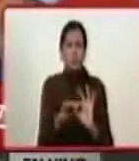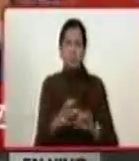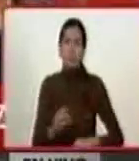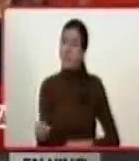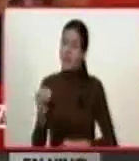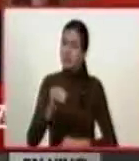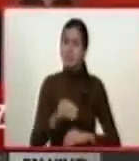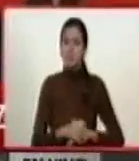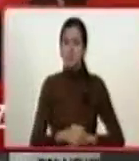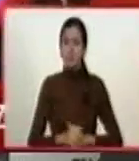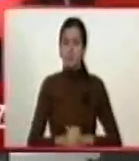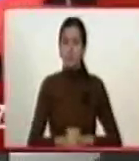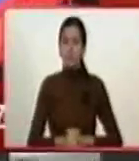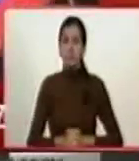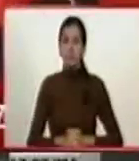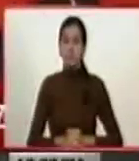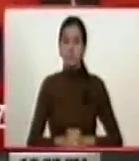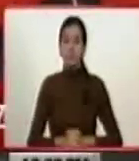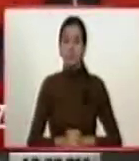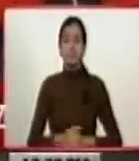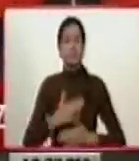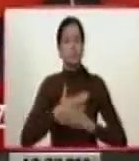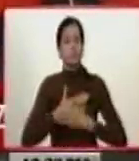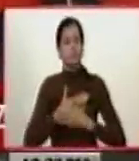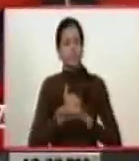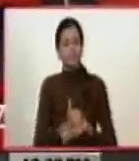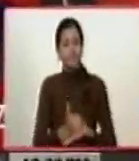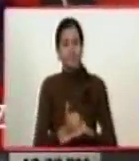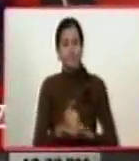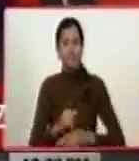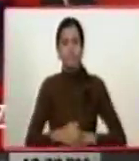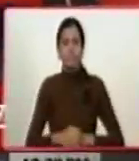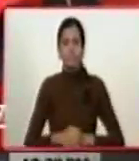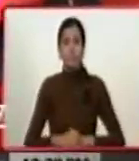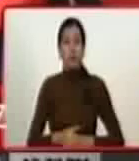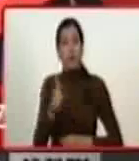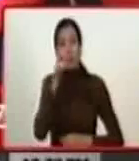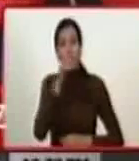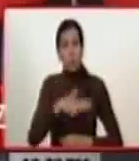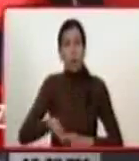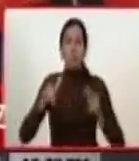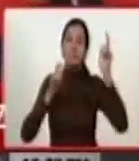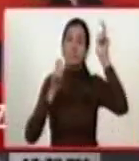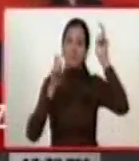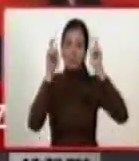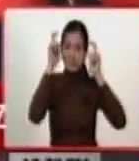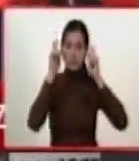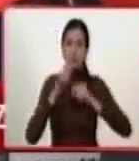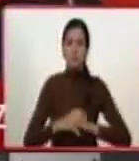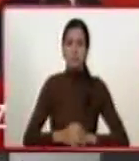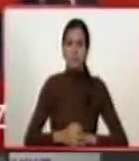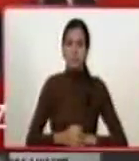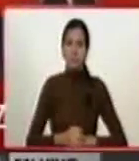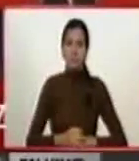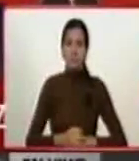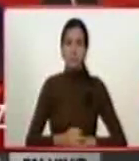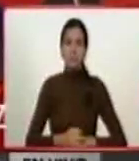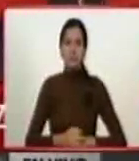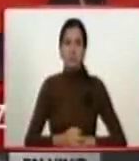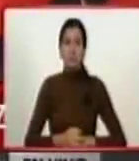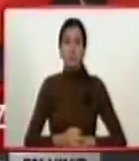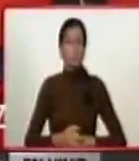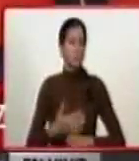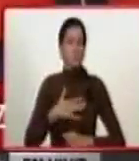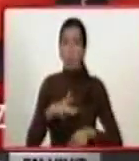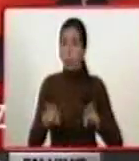cabello y nuestra solidaridad de todo el pueblo chavista Yo sé que as lo Expreso